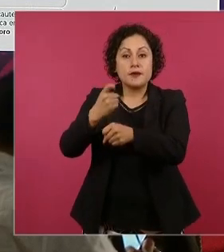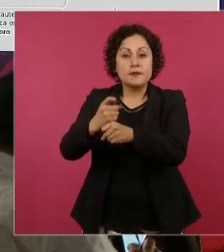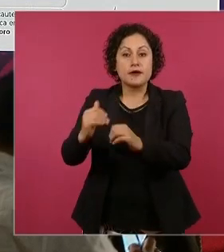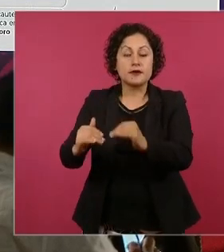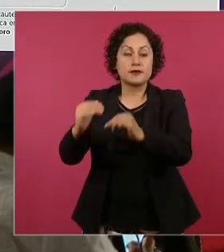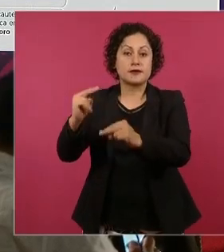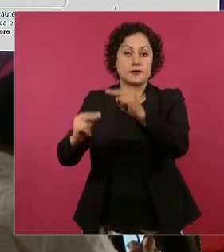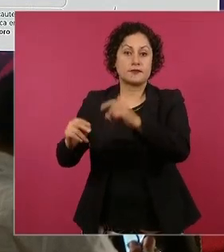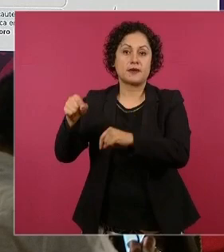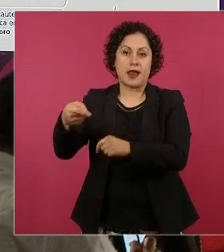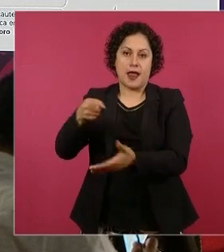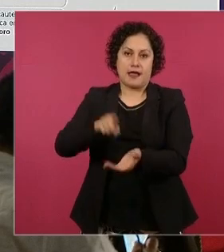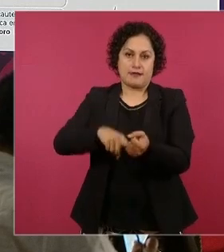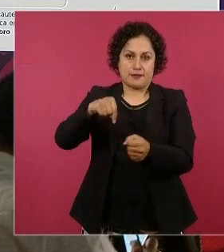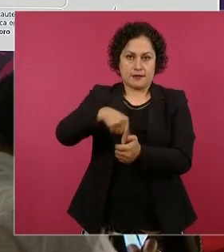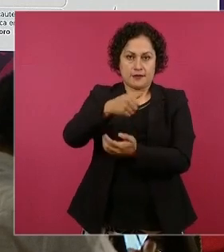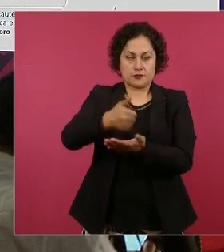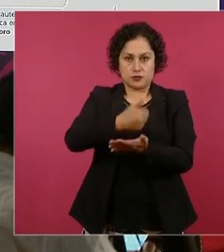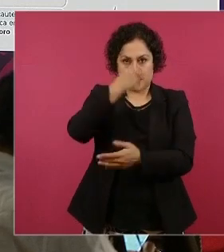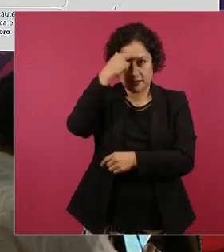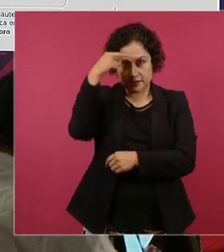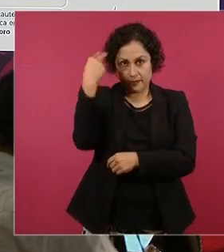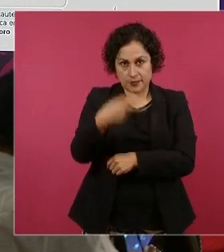sede aquí en la Ciudad de México,